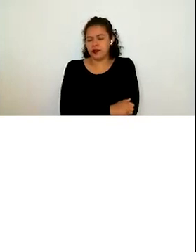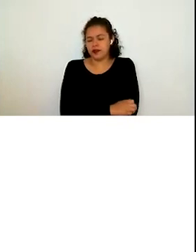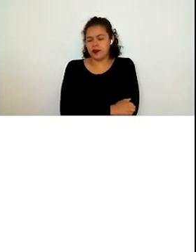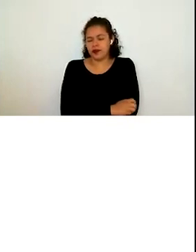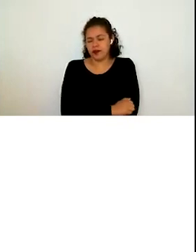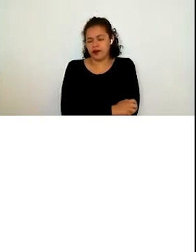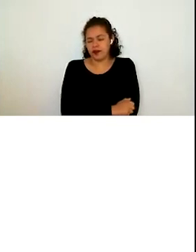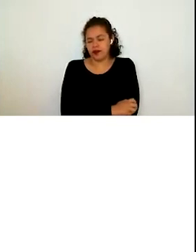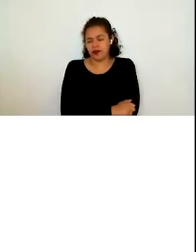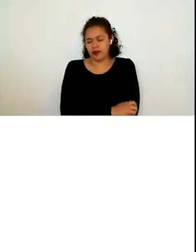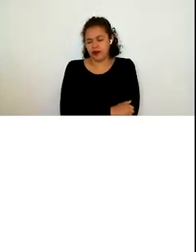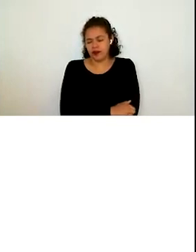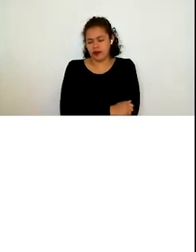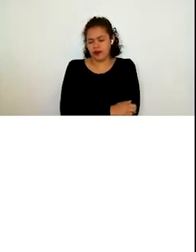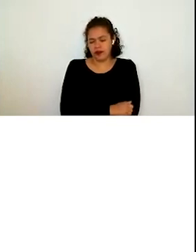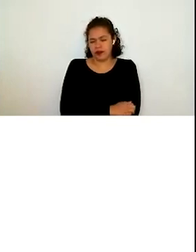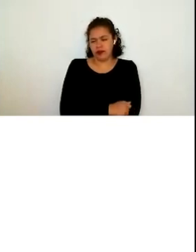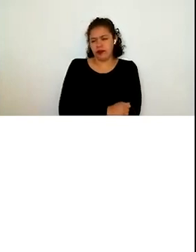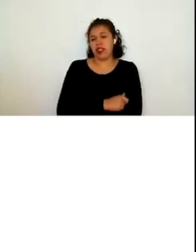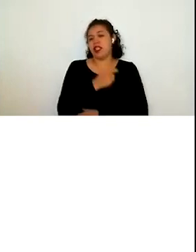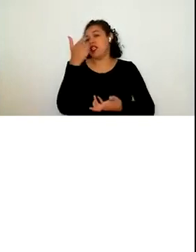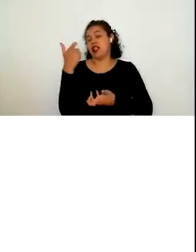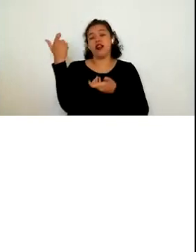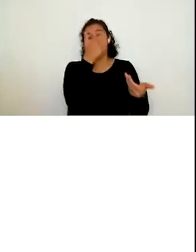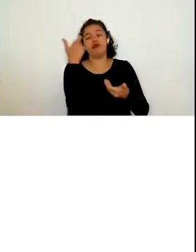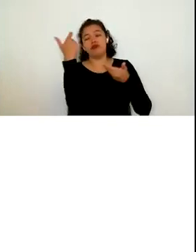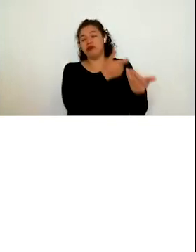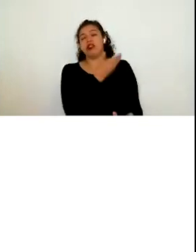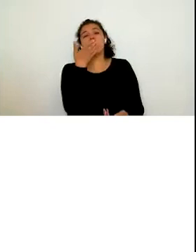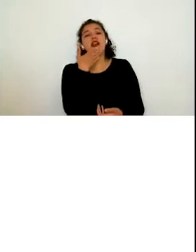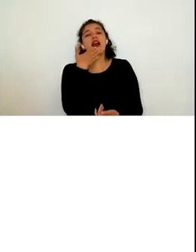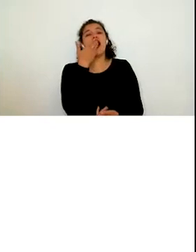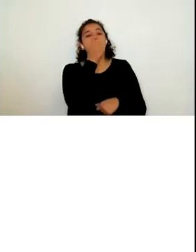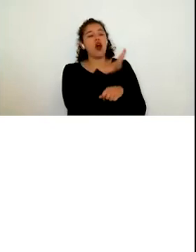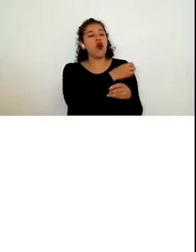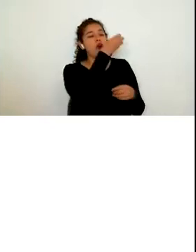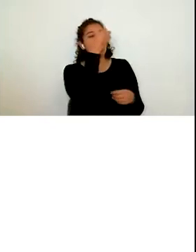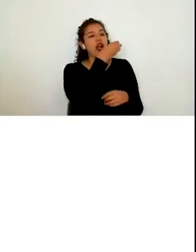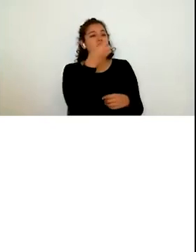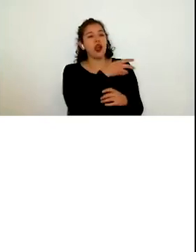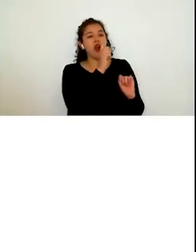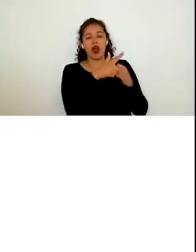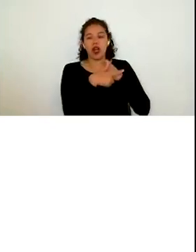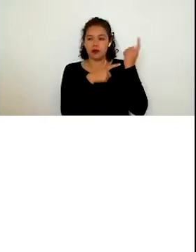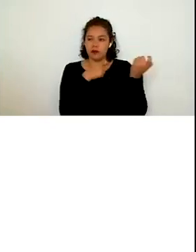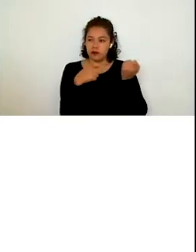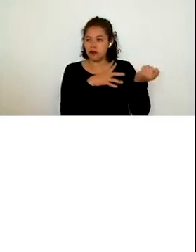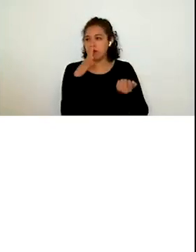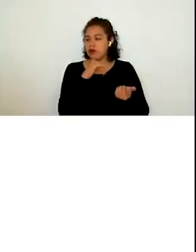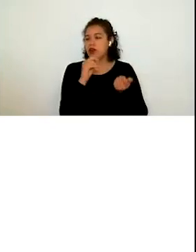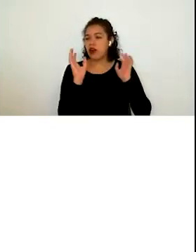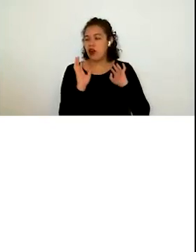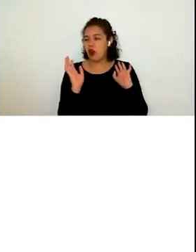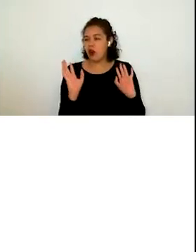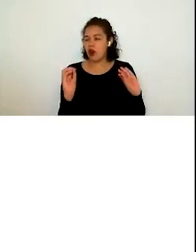y administrar debidamente estos recursos, y cualquier situación que no puedan controlar o manejar o que ya se salió de